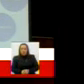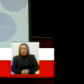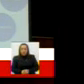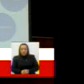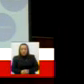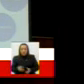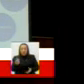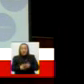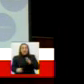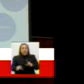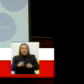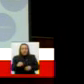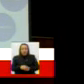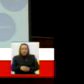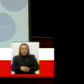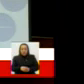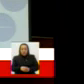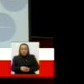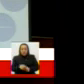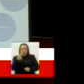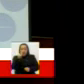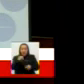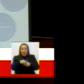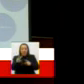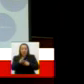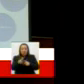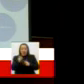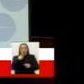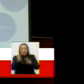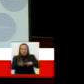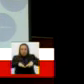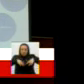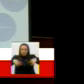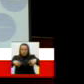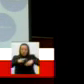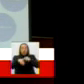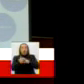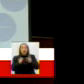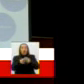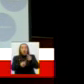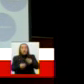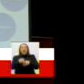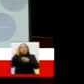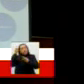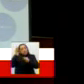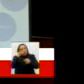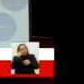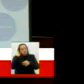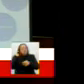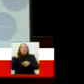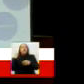¿Qué se hace en el Pleno? Ustedes han visto lo que se ve mayormente en la televisión, que es el hemiciclo donde están todos los parlamentarios. En el Parlamento